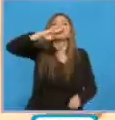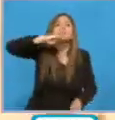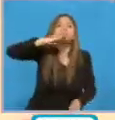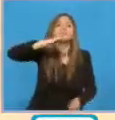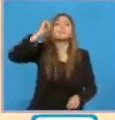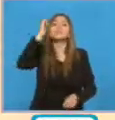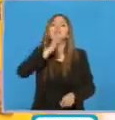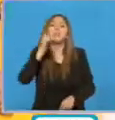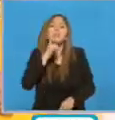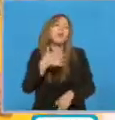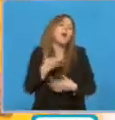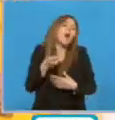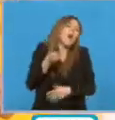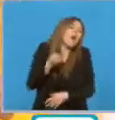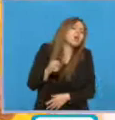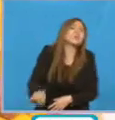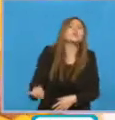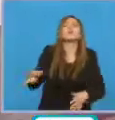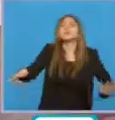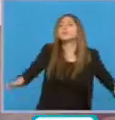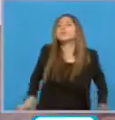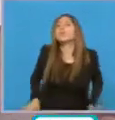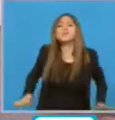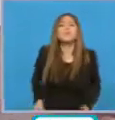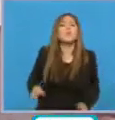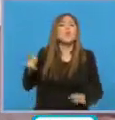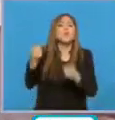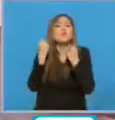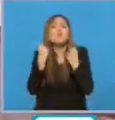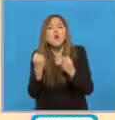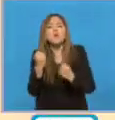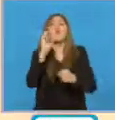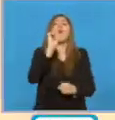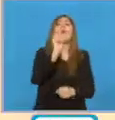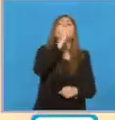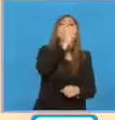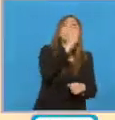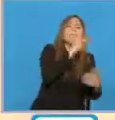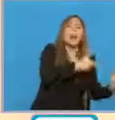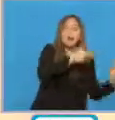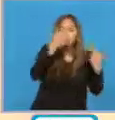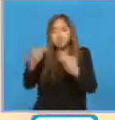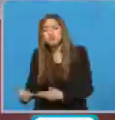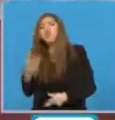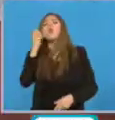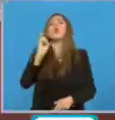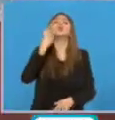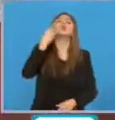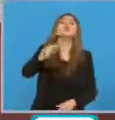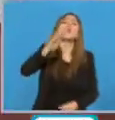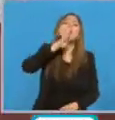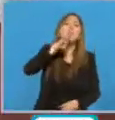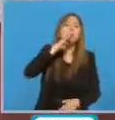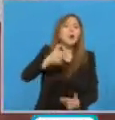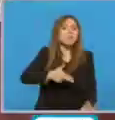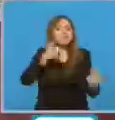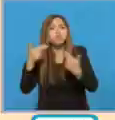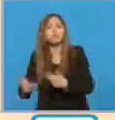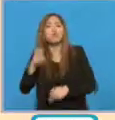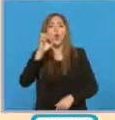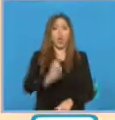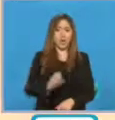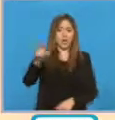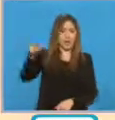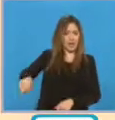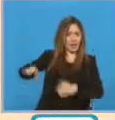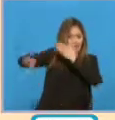que esa es su heredó personalidad, tiene una personalidad fuerte. o lo heredó de su papá o de su mamá, o ¿sabes qué? Es que él no se deja de nadie,